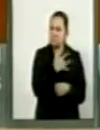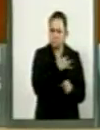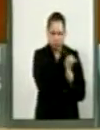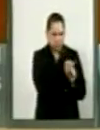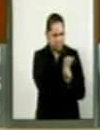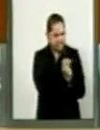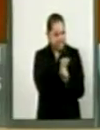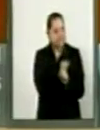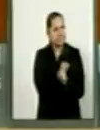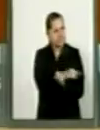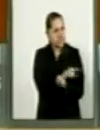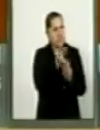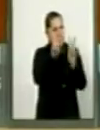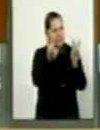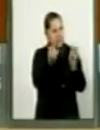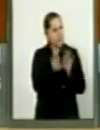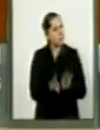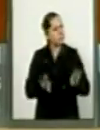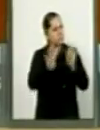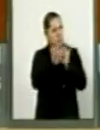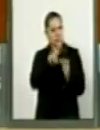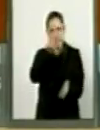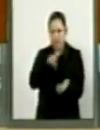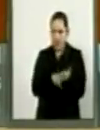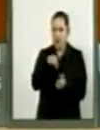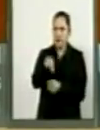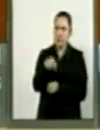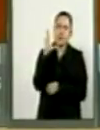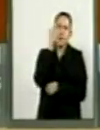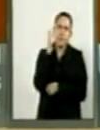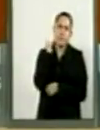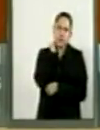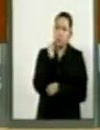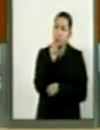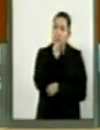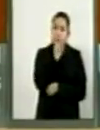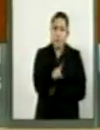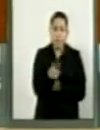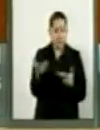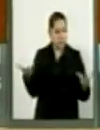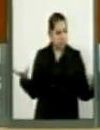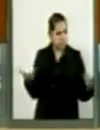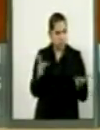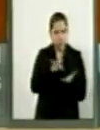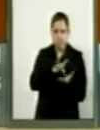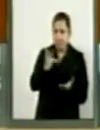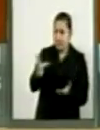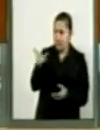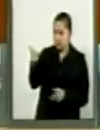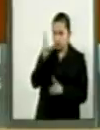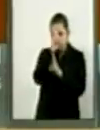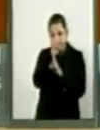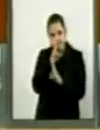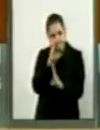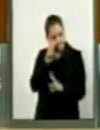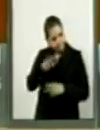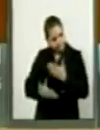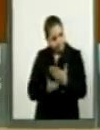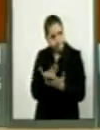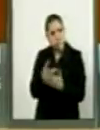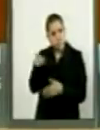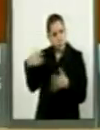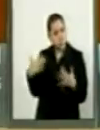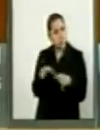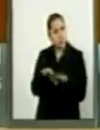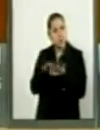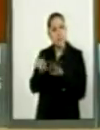en el Senado de la República, y he de decirlo, honor a quien honor merece, en una iniciativa presentada a varios senadores por